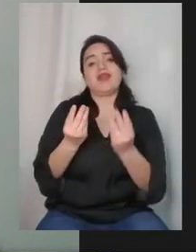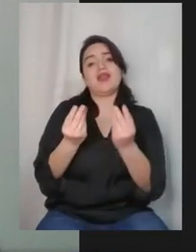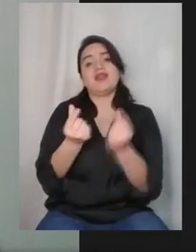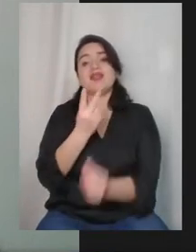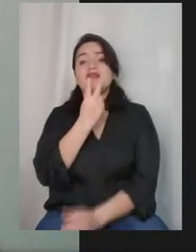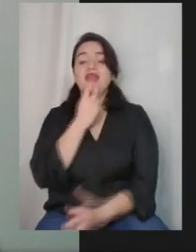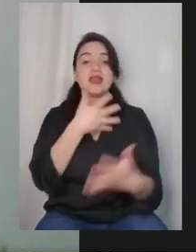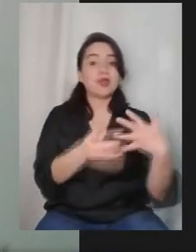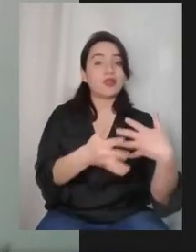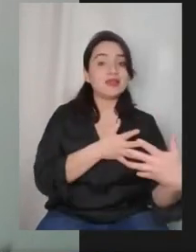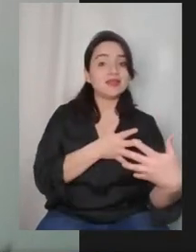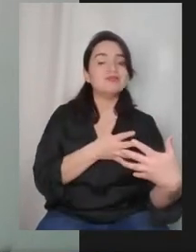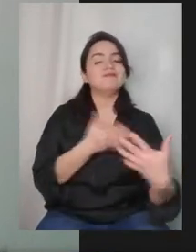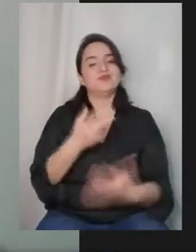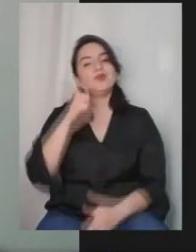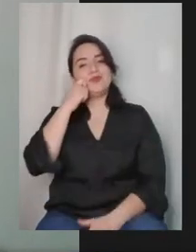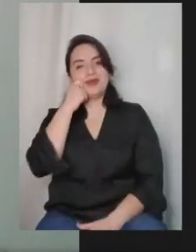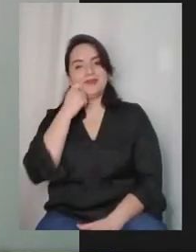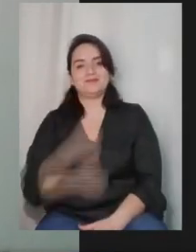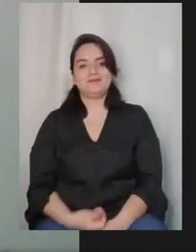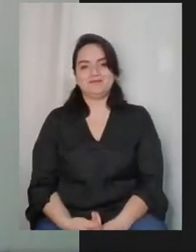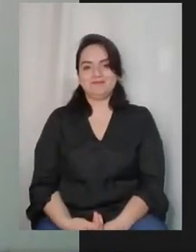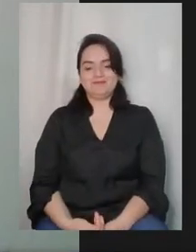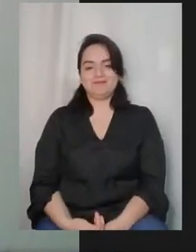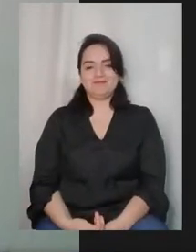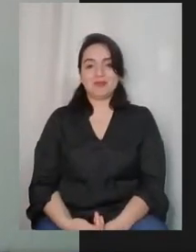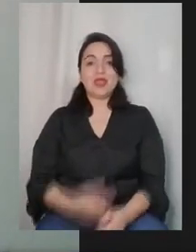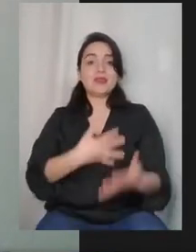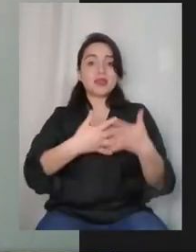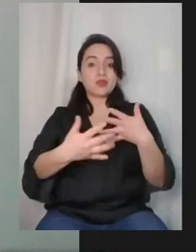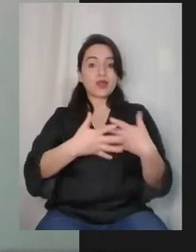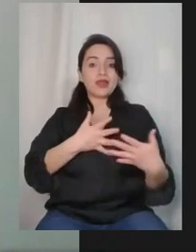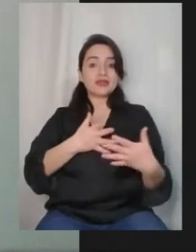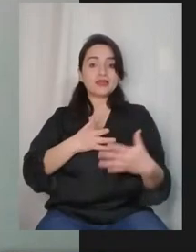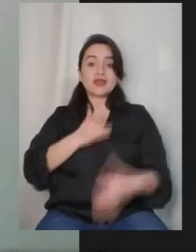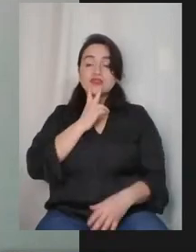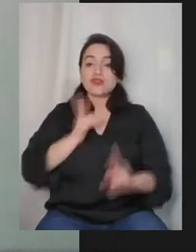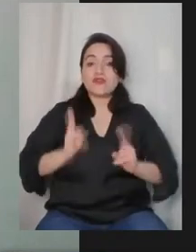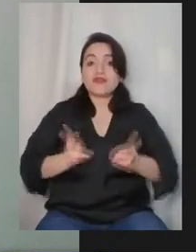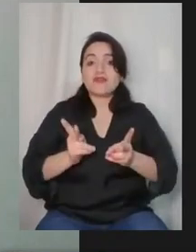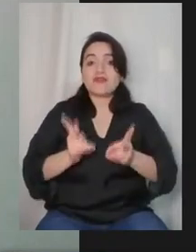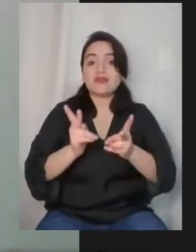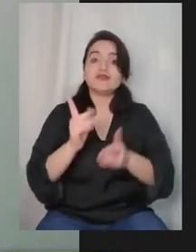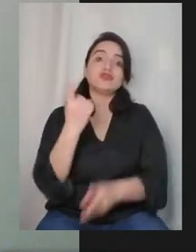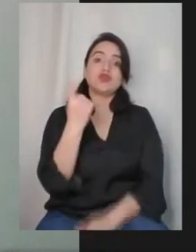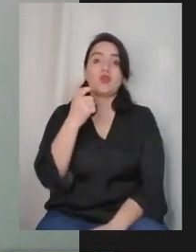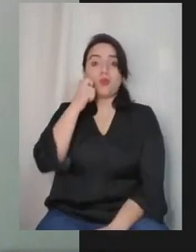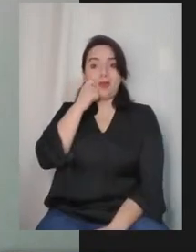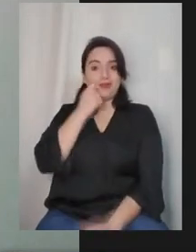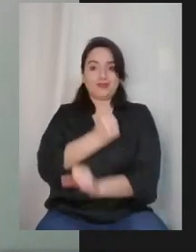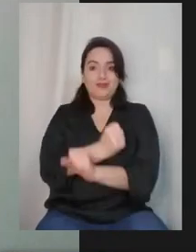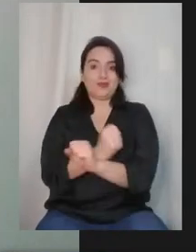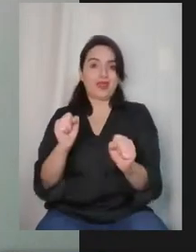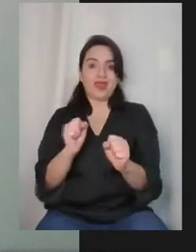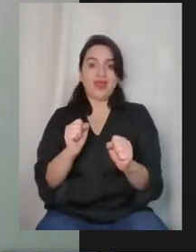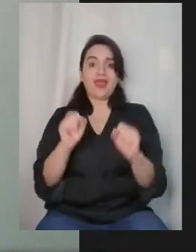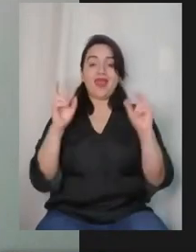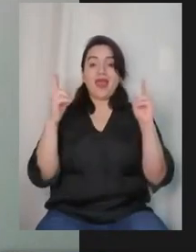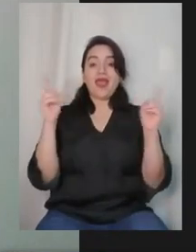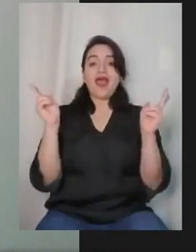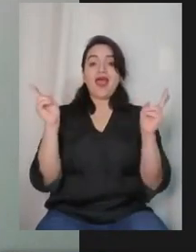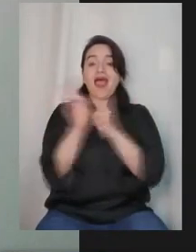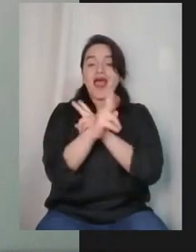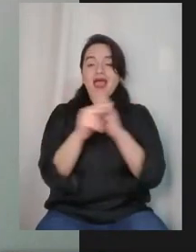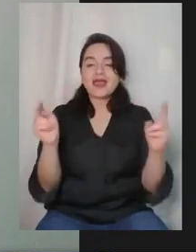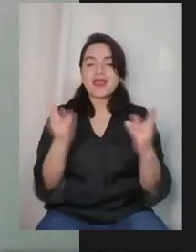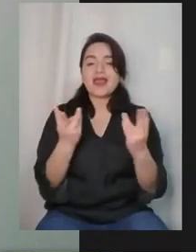del ser humano. La naturaleza sobrevive por sí sola, el ser humano no. El aire y la calidad de vida, o sea, y la calidad de